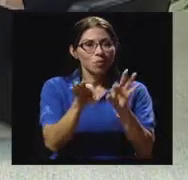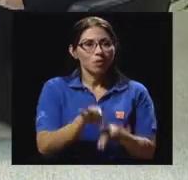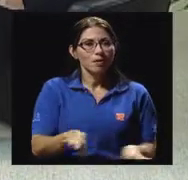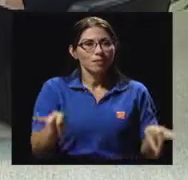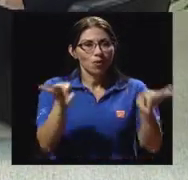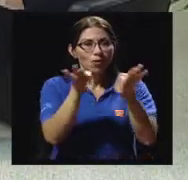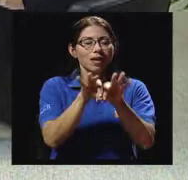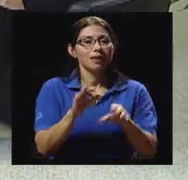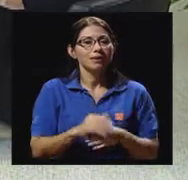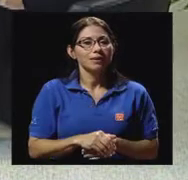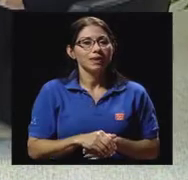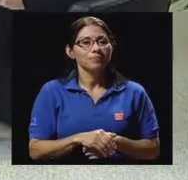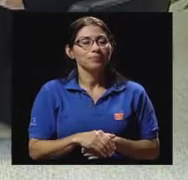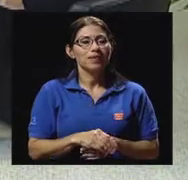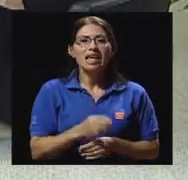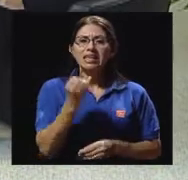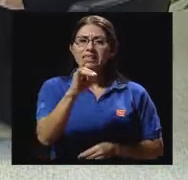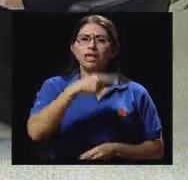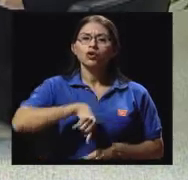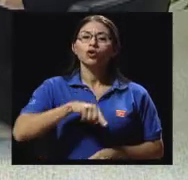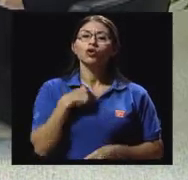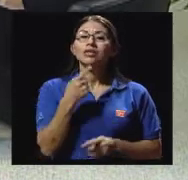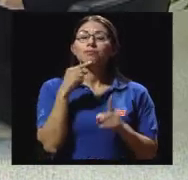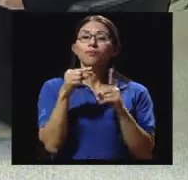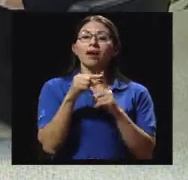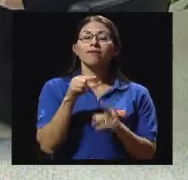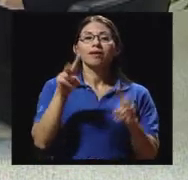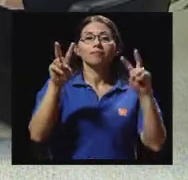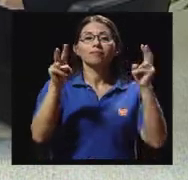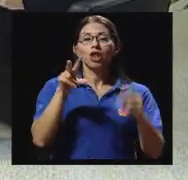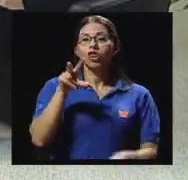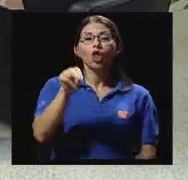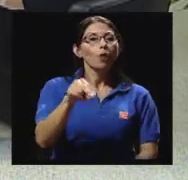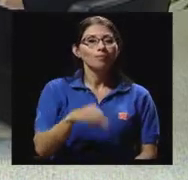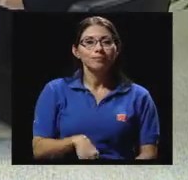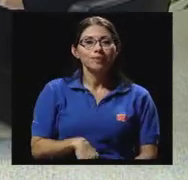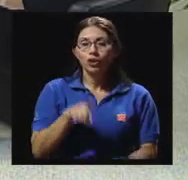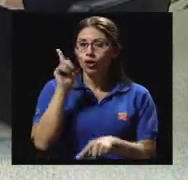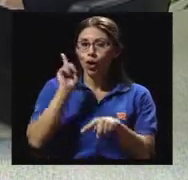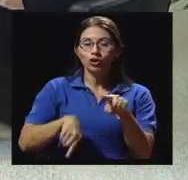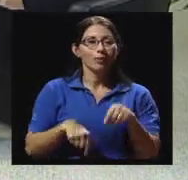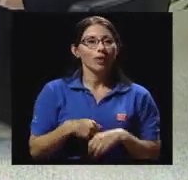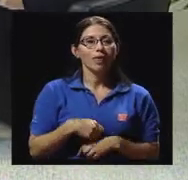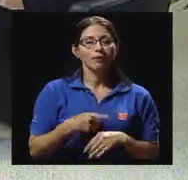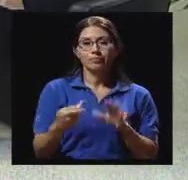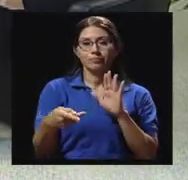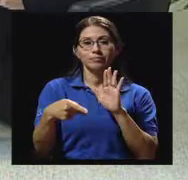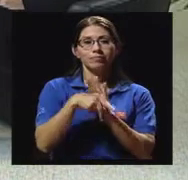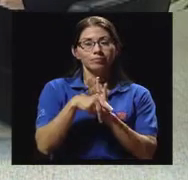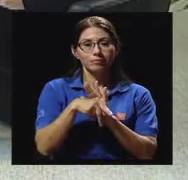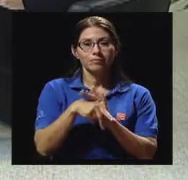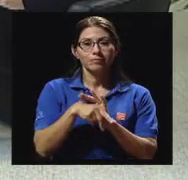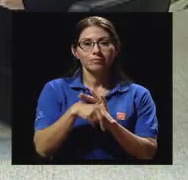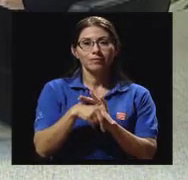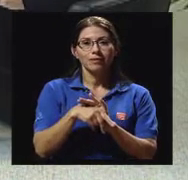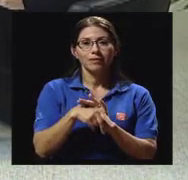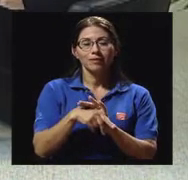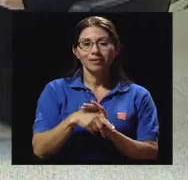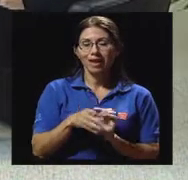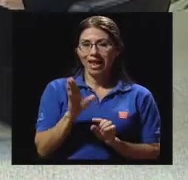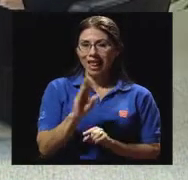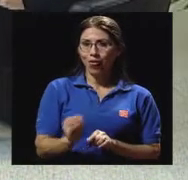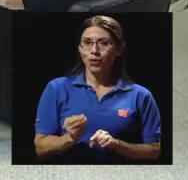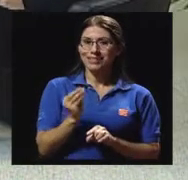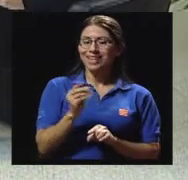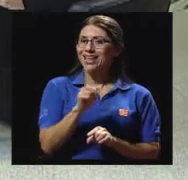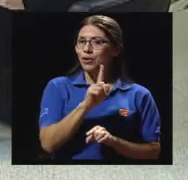eso es muy importante. Si nosotros decimos no, no se puede, no se permite, la